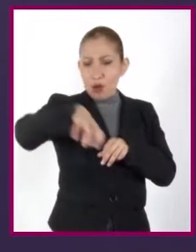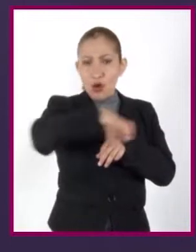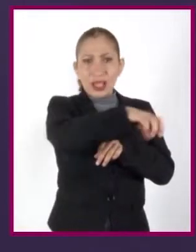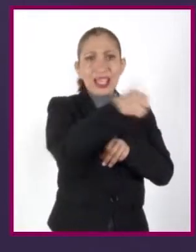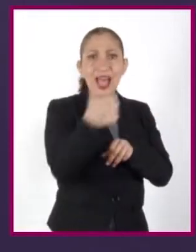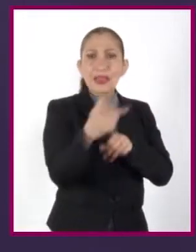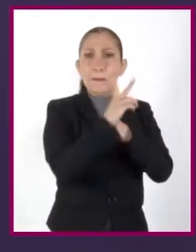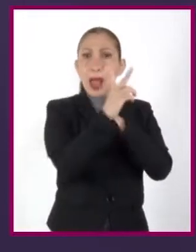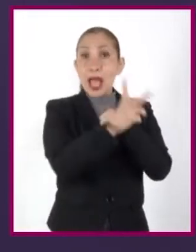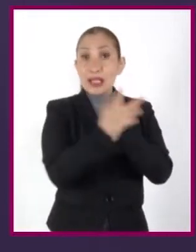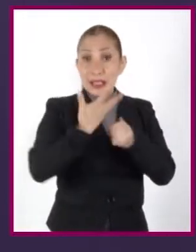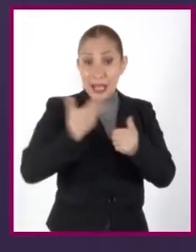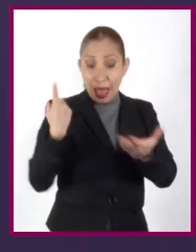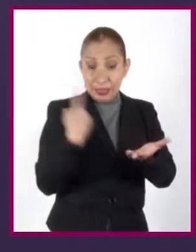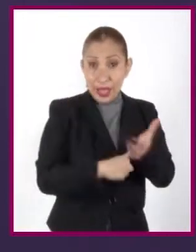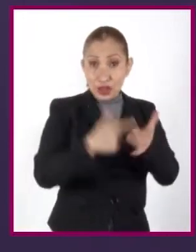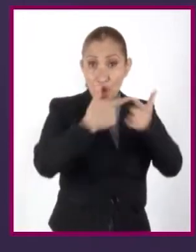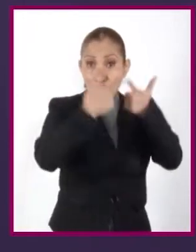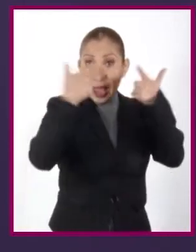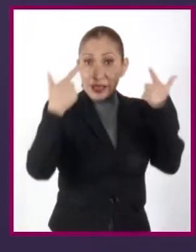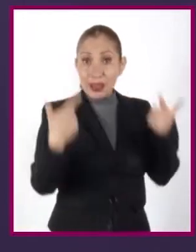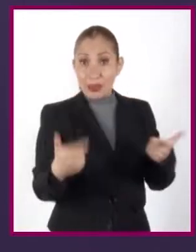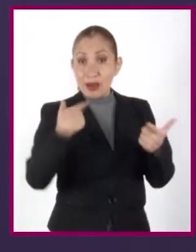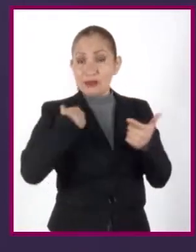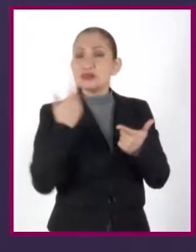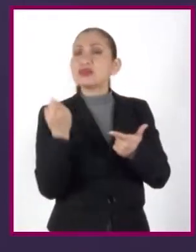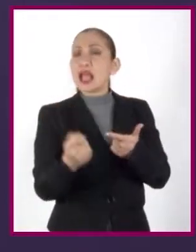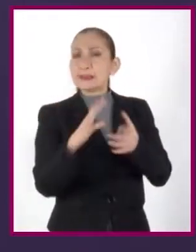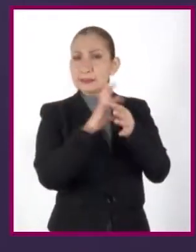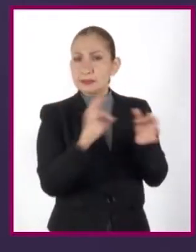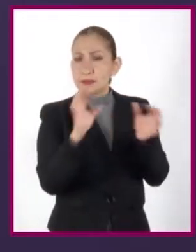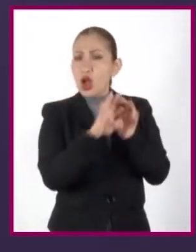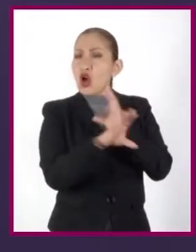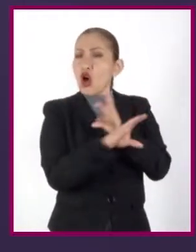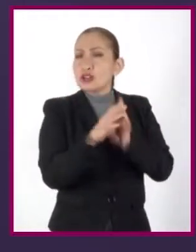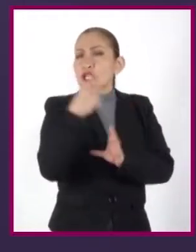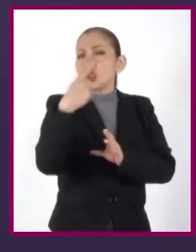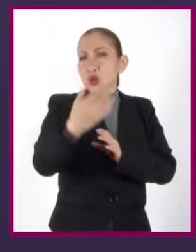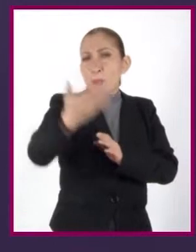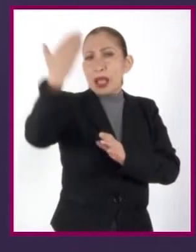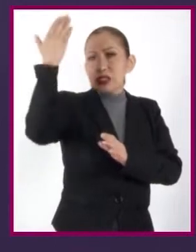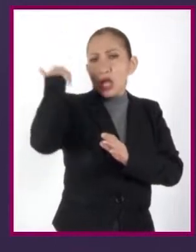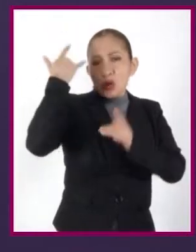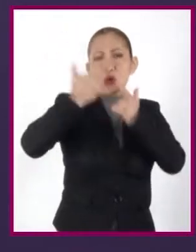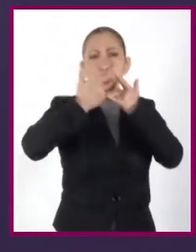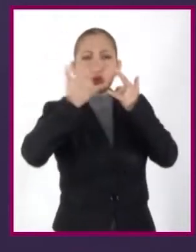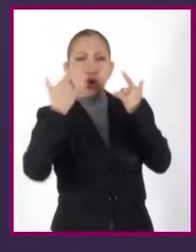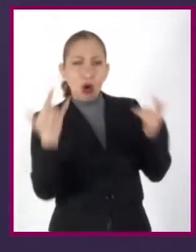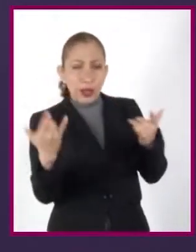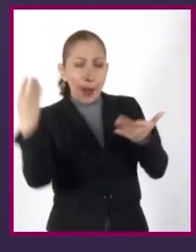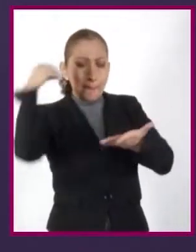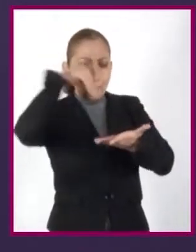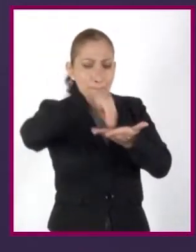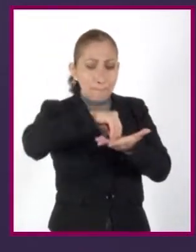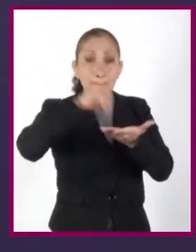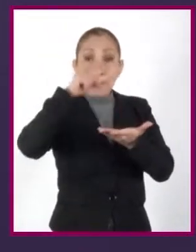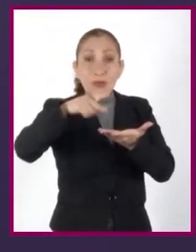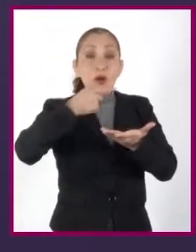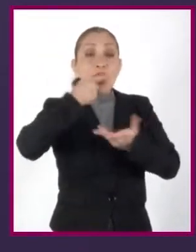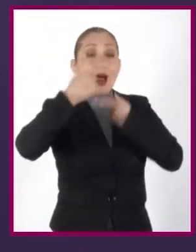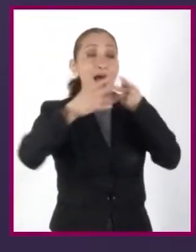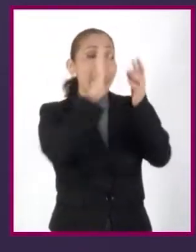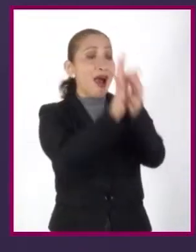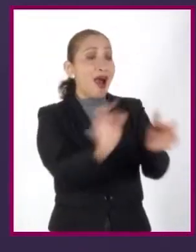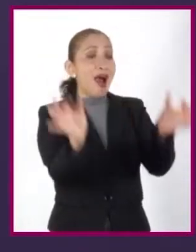sociedad incluyen en las leyendas que se cuentan aspectos de su pasado, de su historia, lo que provoca que las narraciones